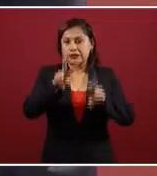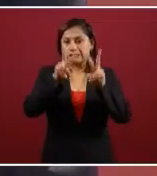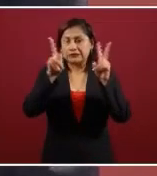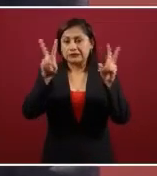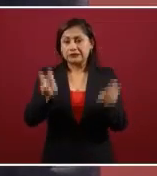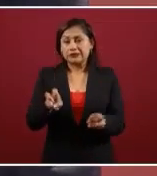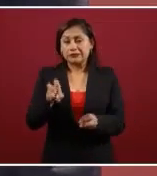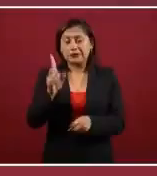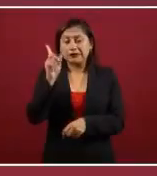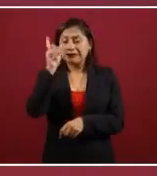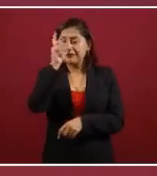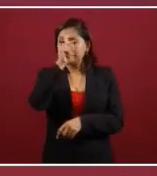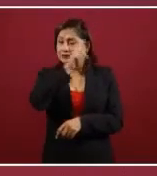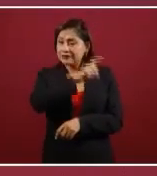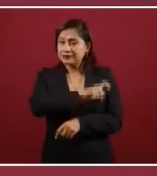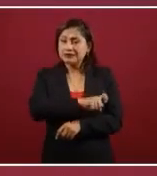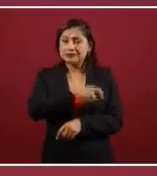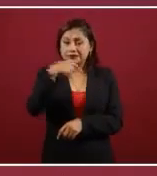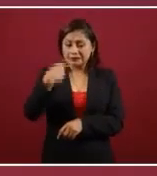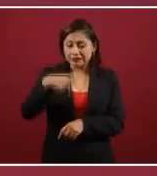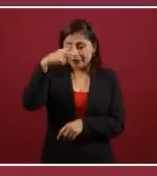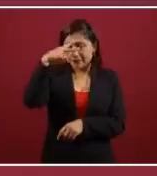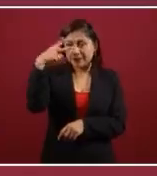difícil en México, porque somos